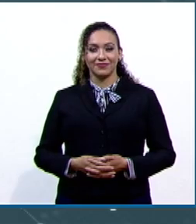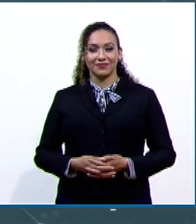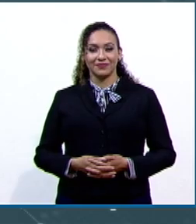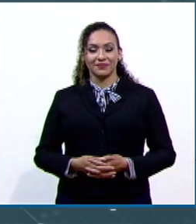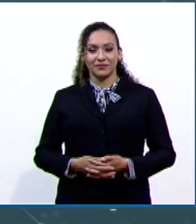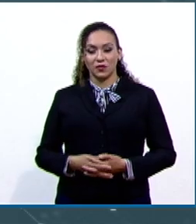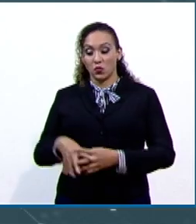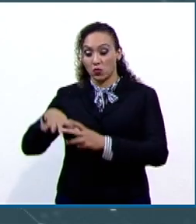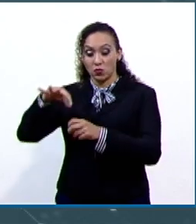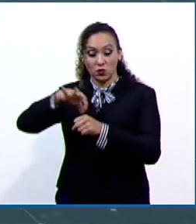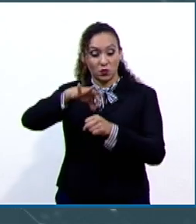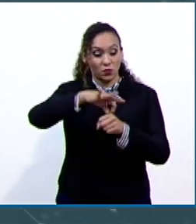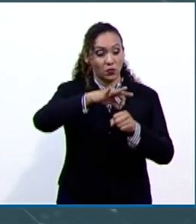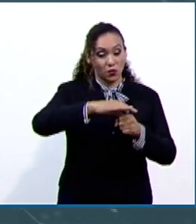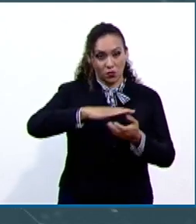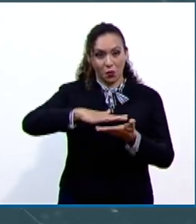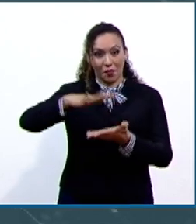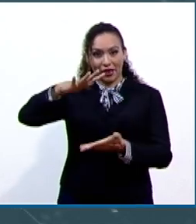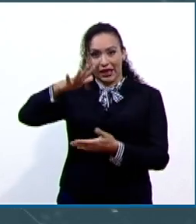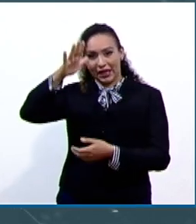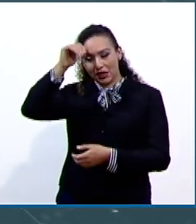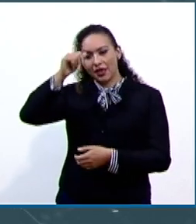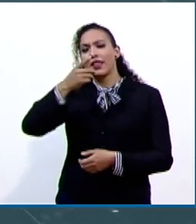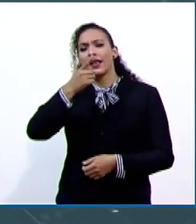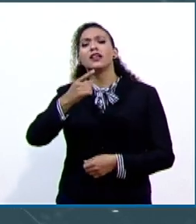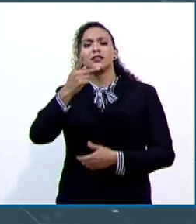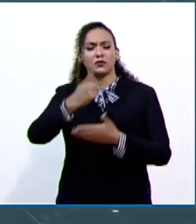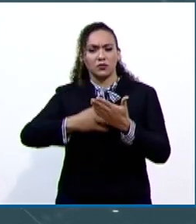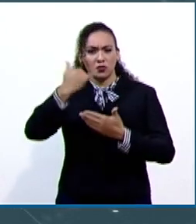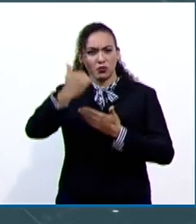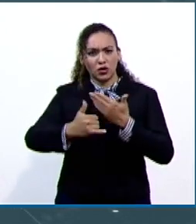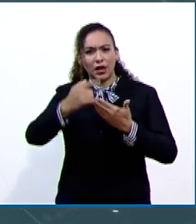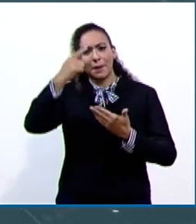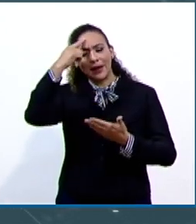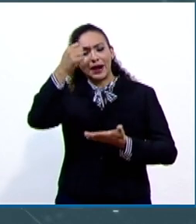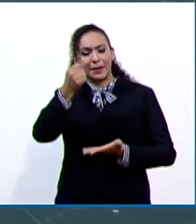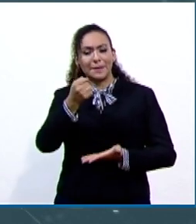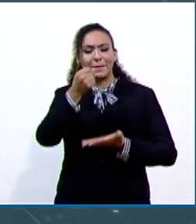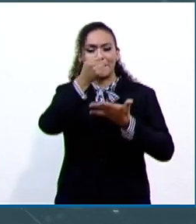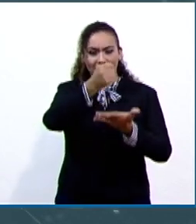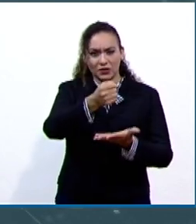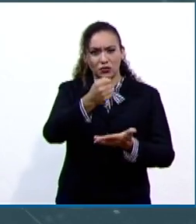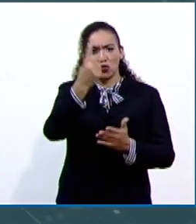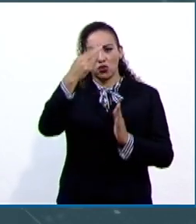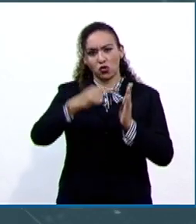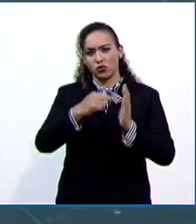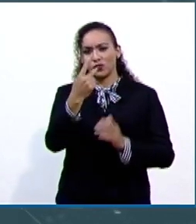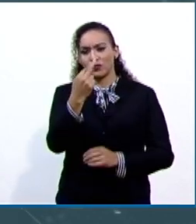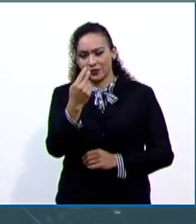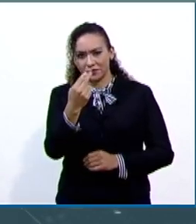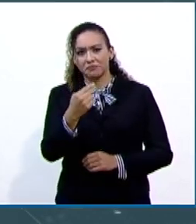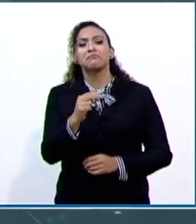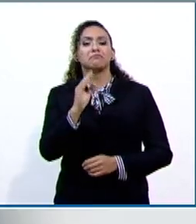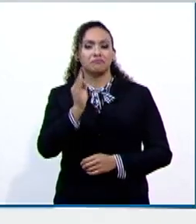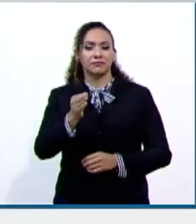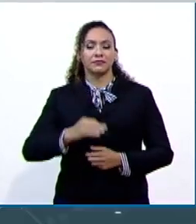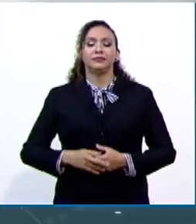Por mayoría de votos, el Pleno de la Corte aprobó el proyecto de presupuesto que solicita para 2025.